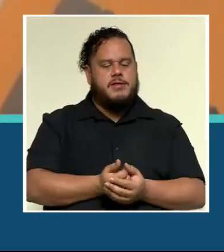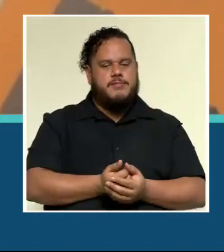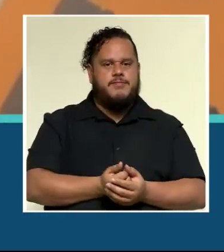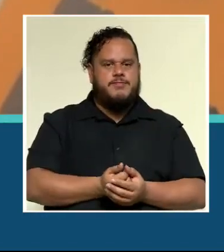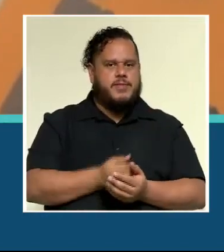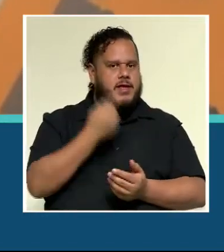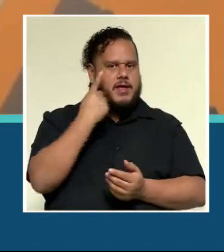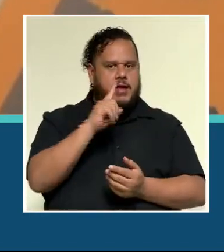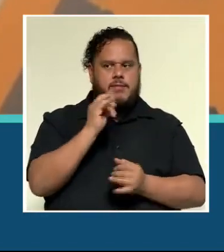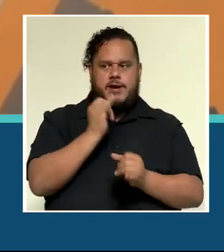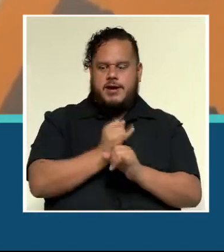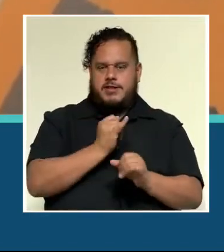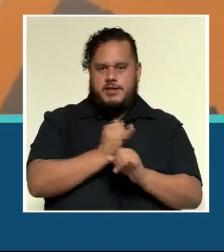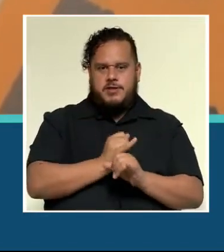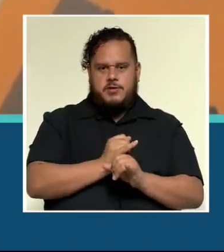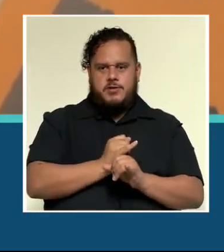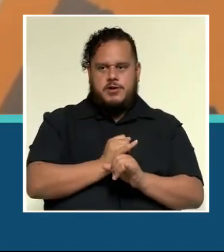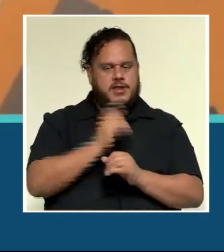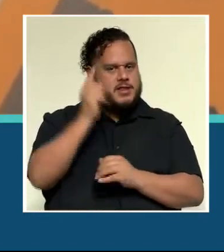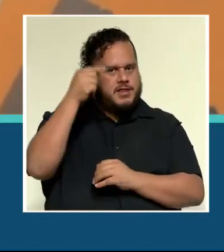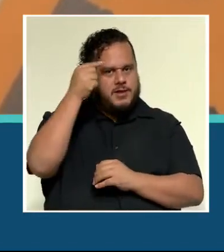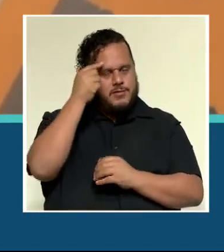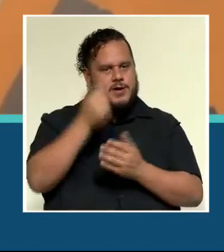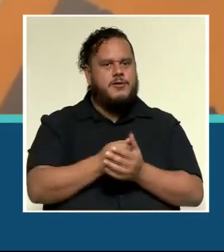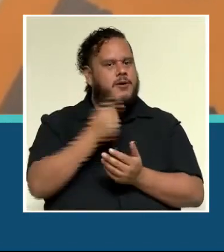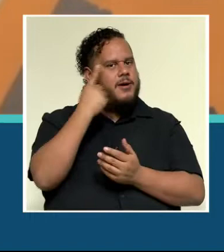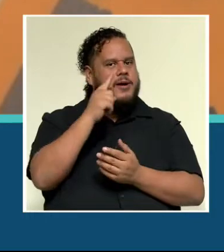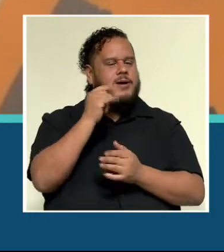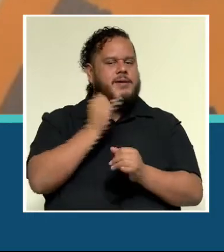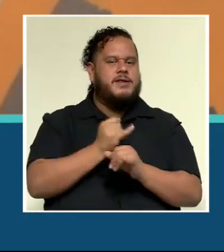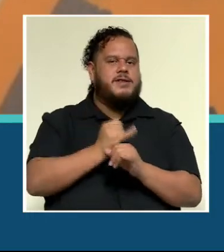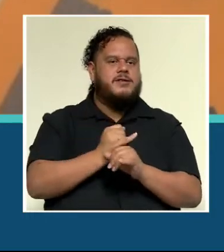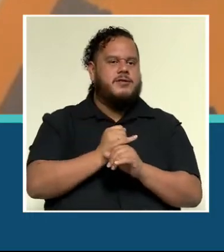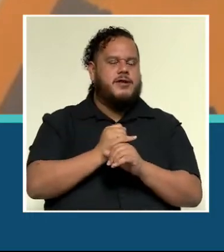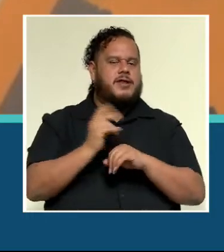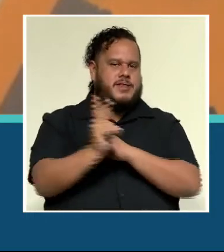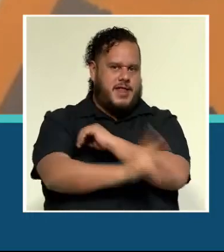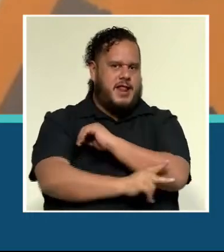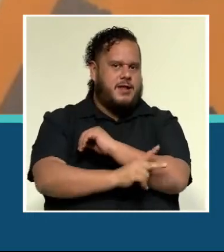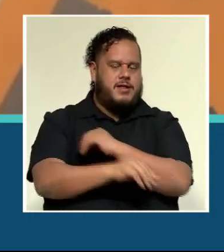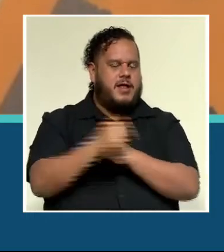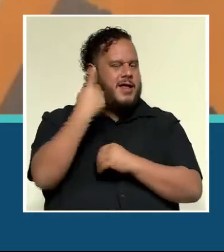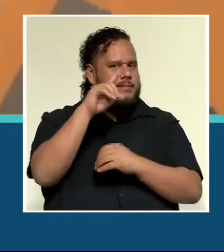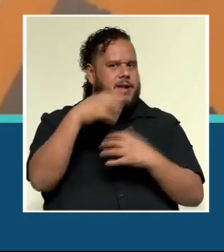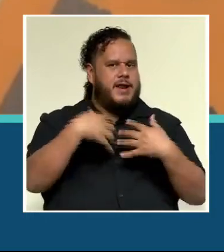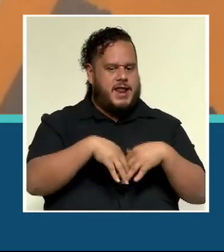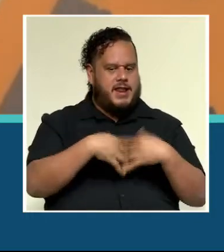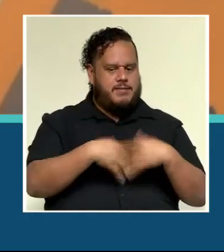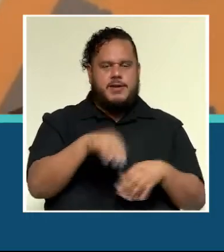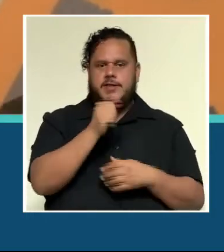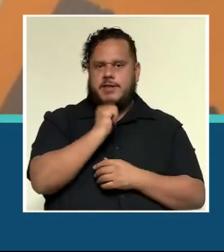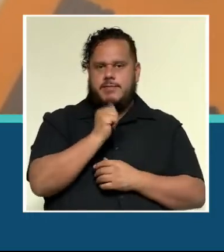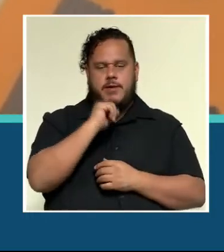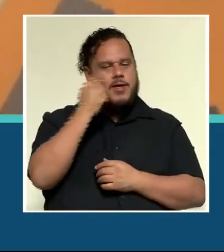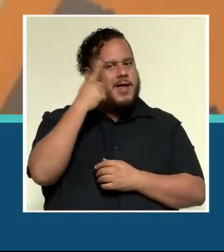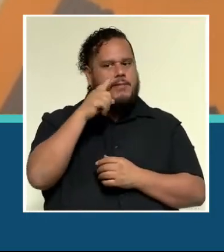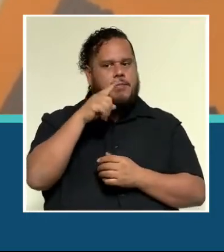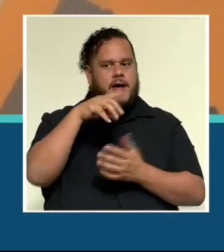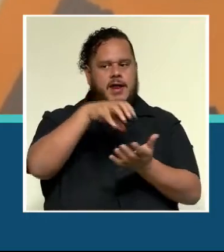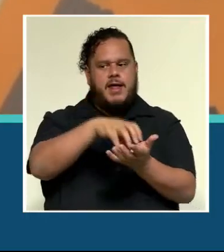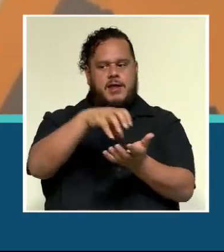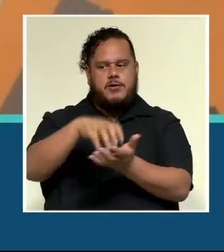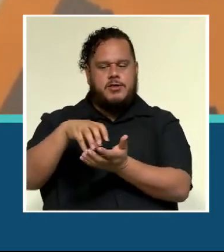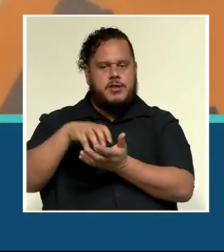para las instituciones del gobierno, para las instituciones del Estado, para la empresa privada, para los sectores